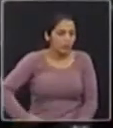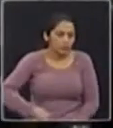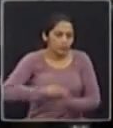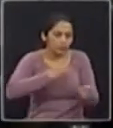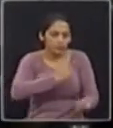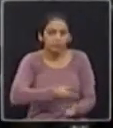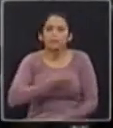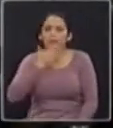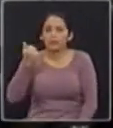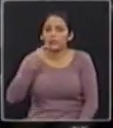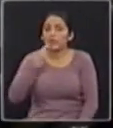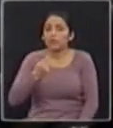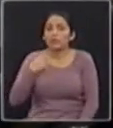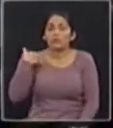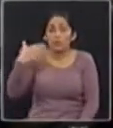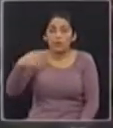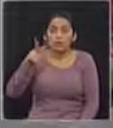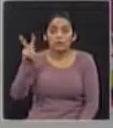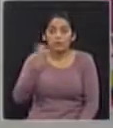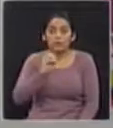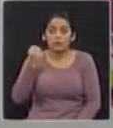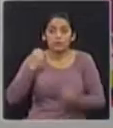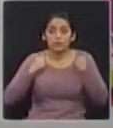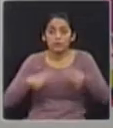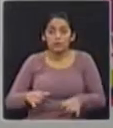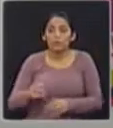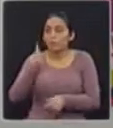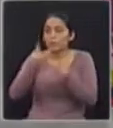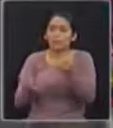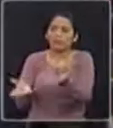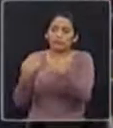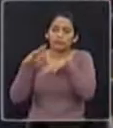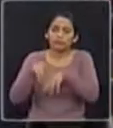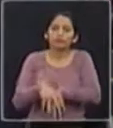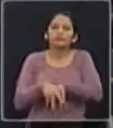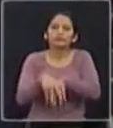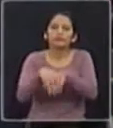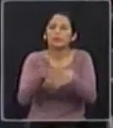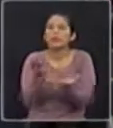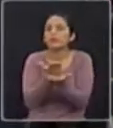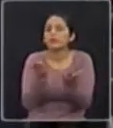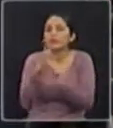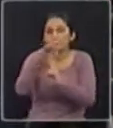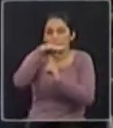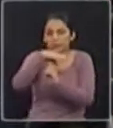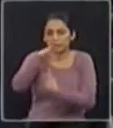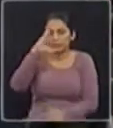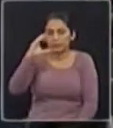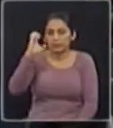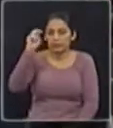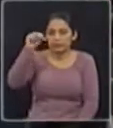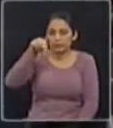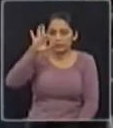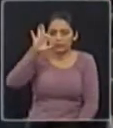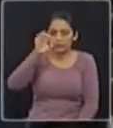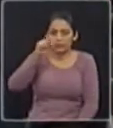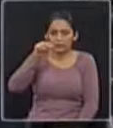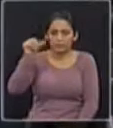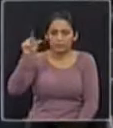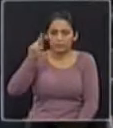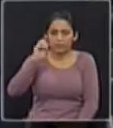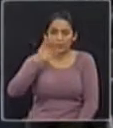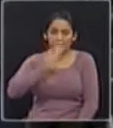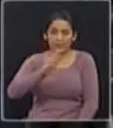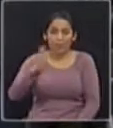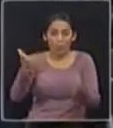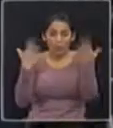septiembre, cuyo punto de concentración será el Parque Centenario en Guayaquil. Y exhortamos a los jóvenes, los exhortamos a que